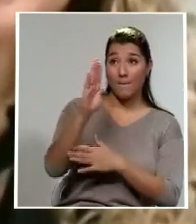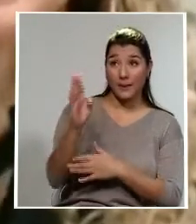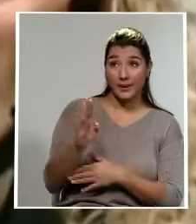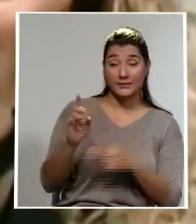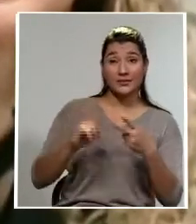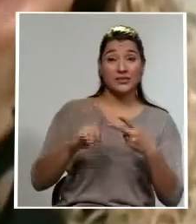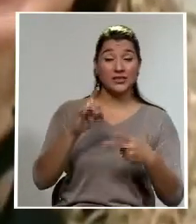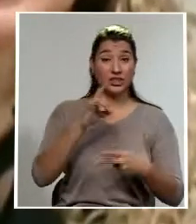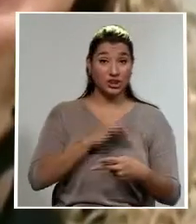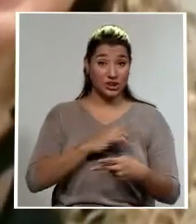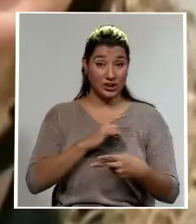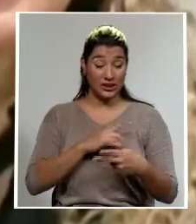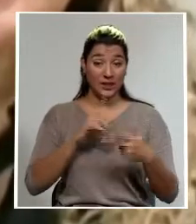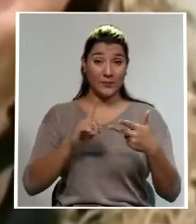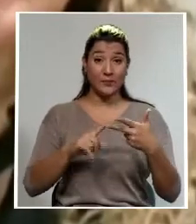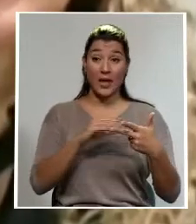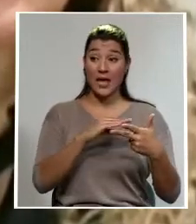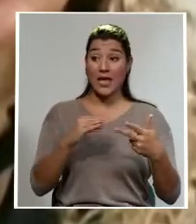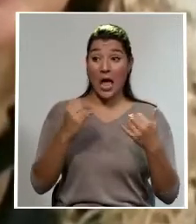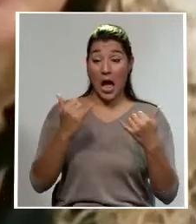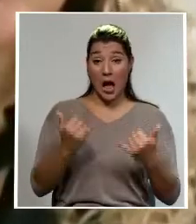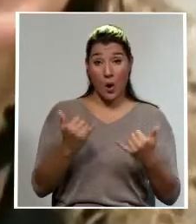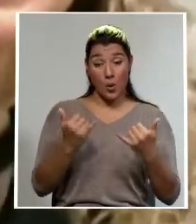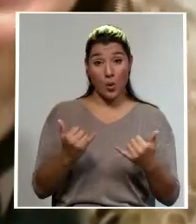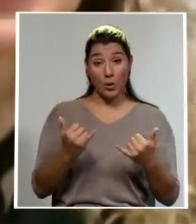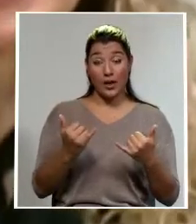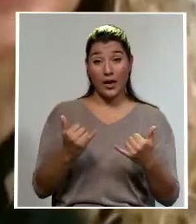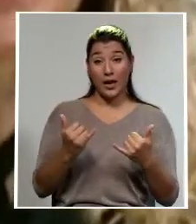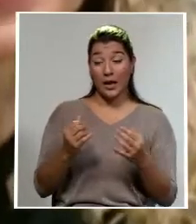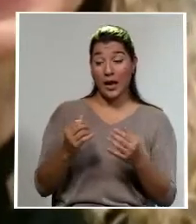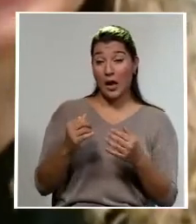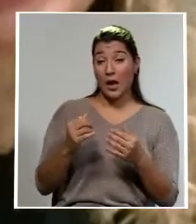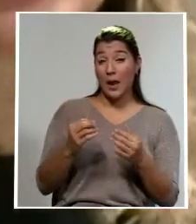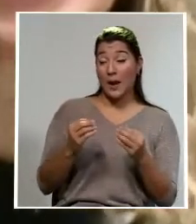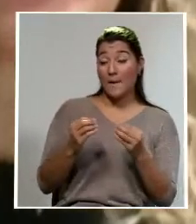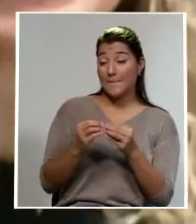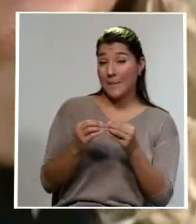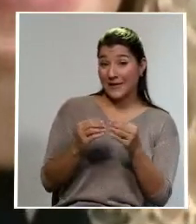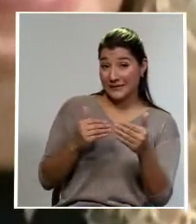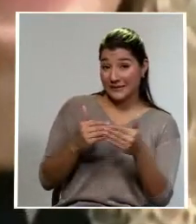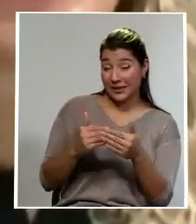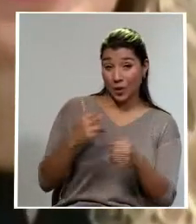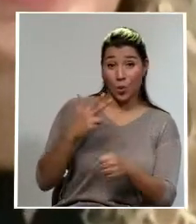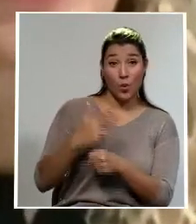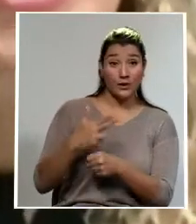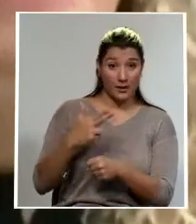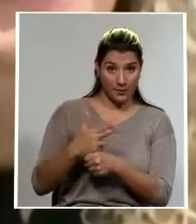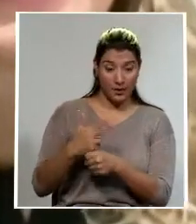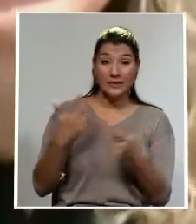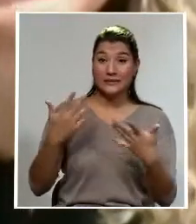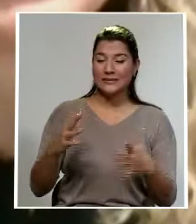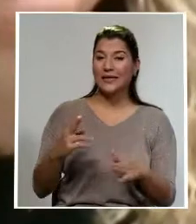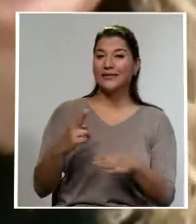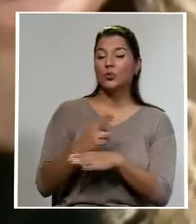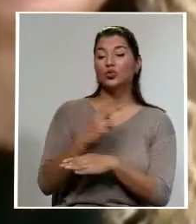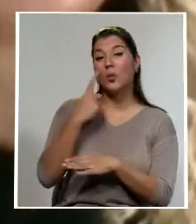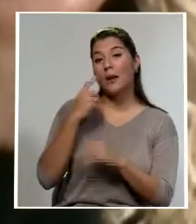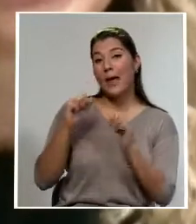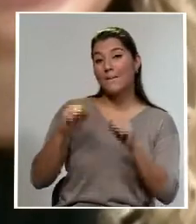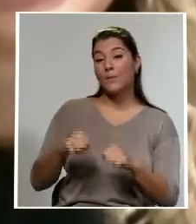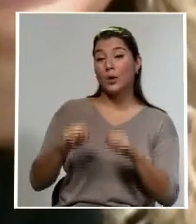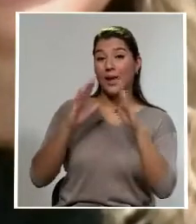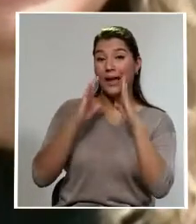en Chile, y ahorita en nuestro más cercano vecino, en Guatemala, se utilizó ya para atender